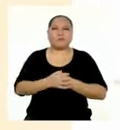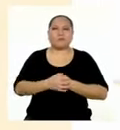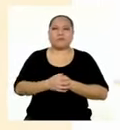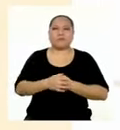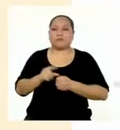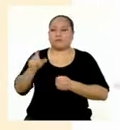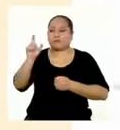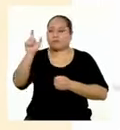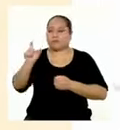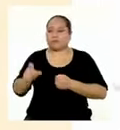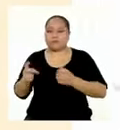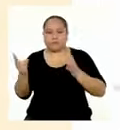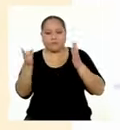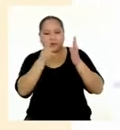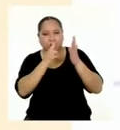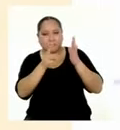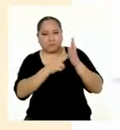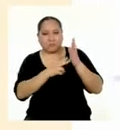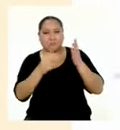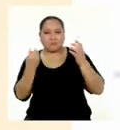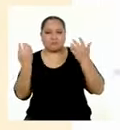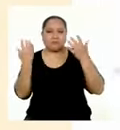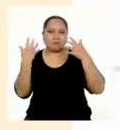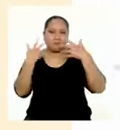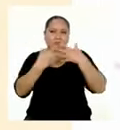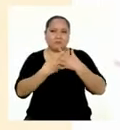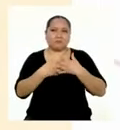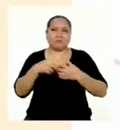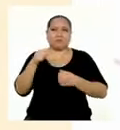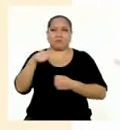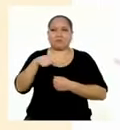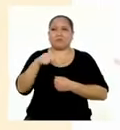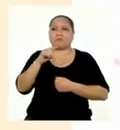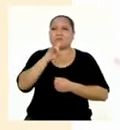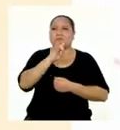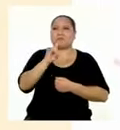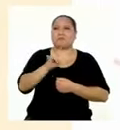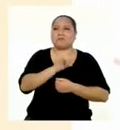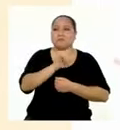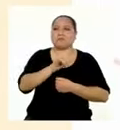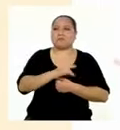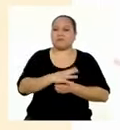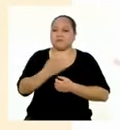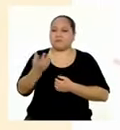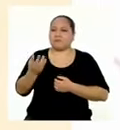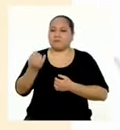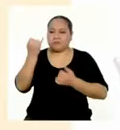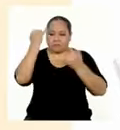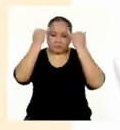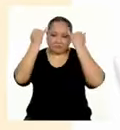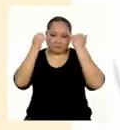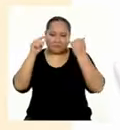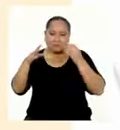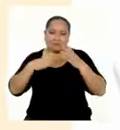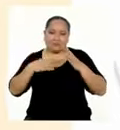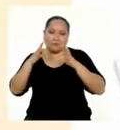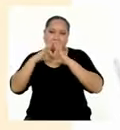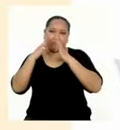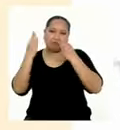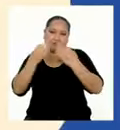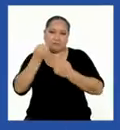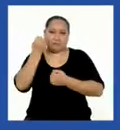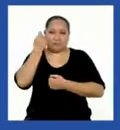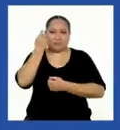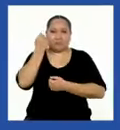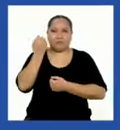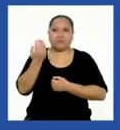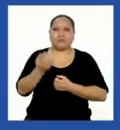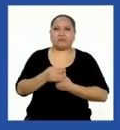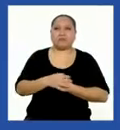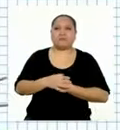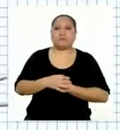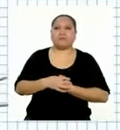El destinatario y el registro también. Estoy usando expresiones que mi familia puede entender.